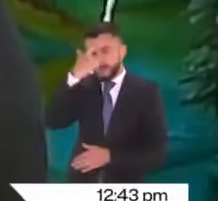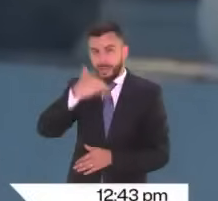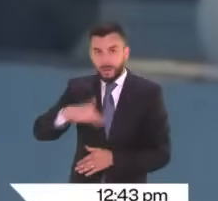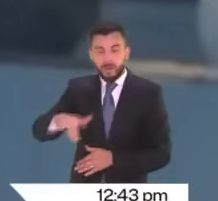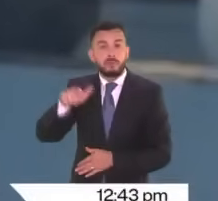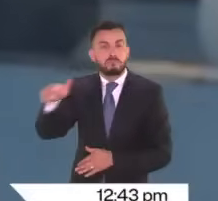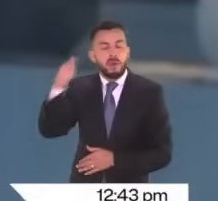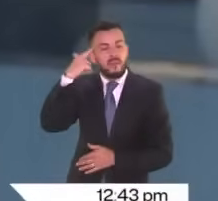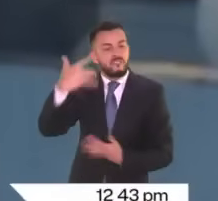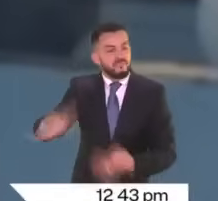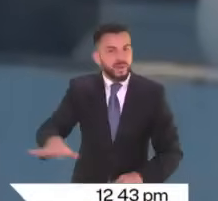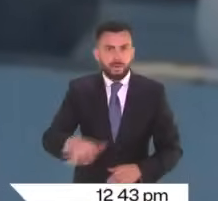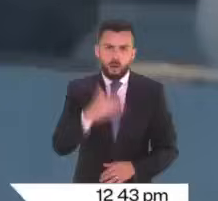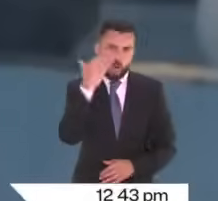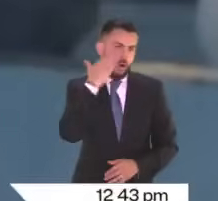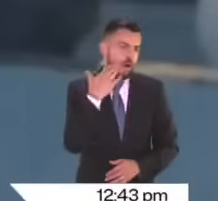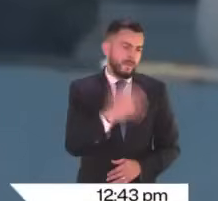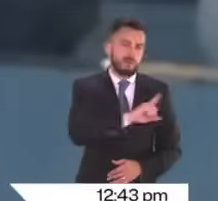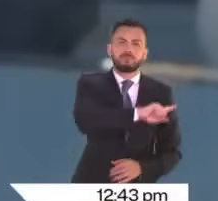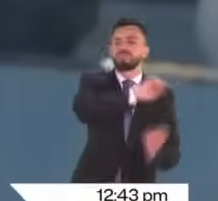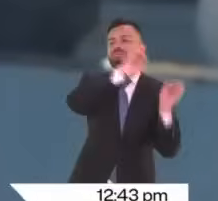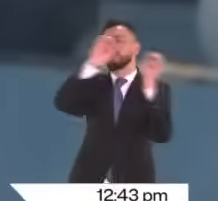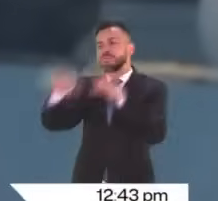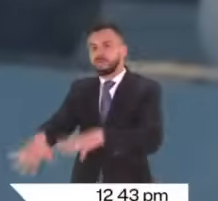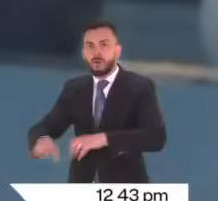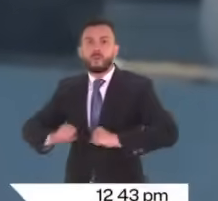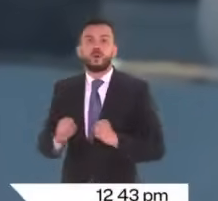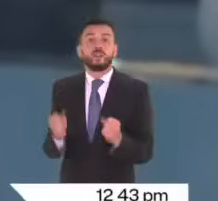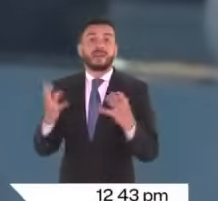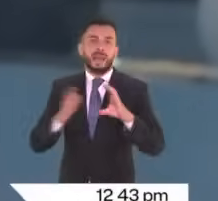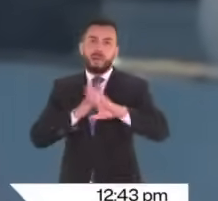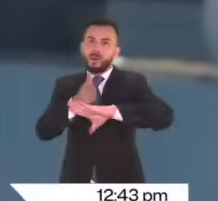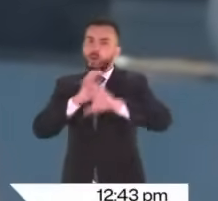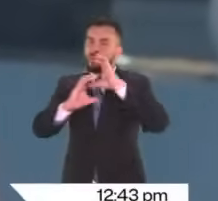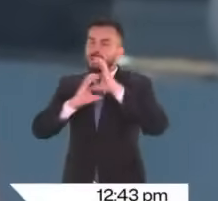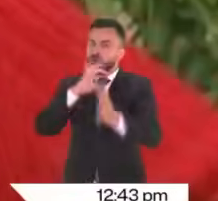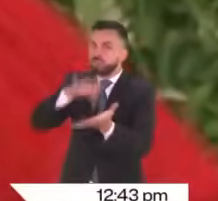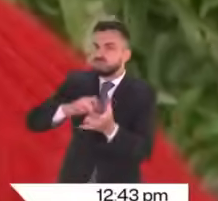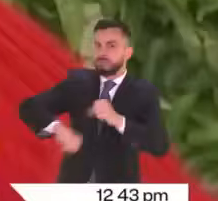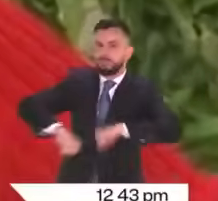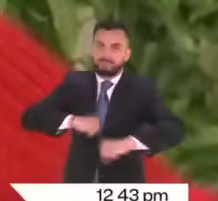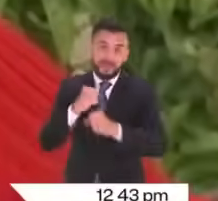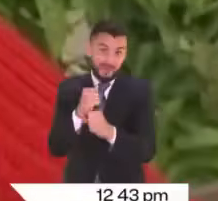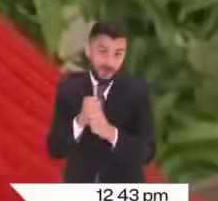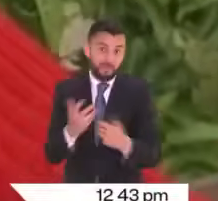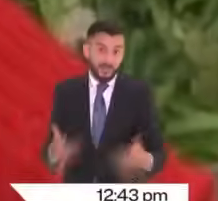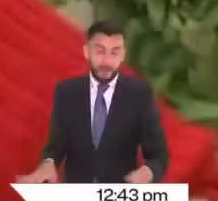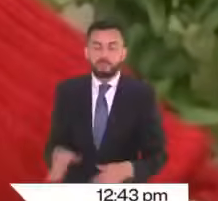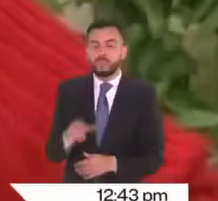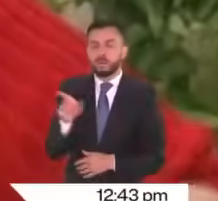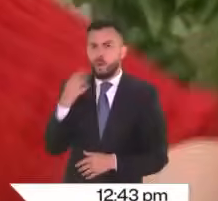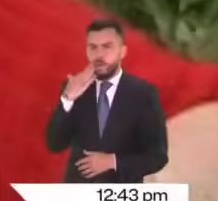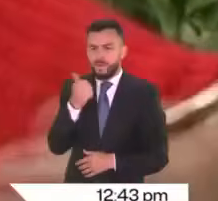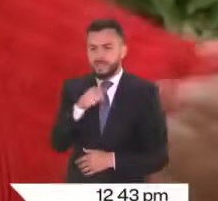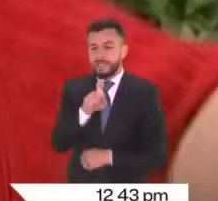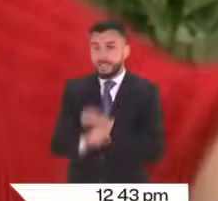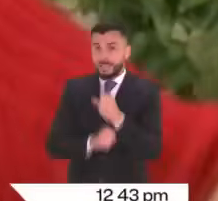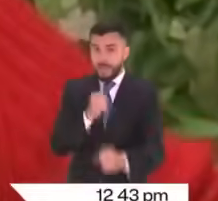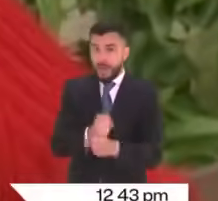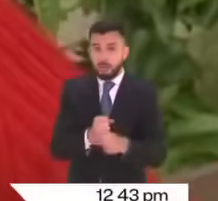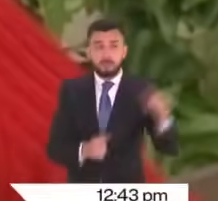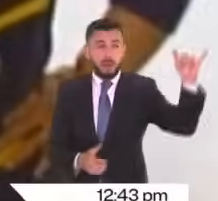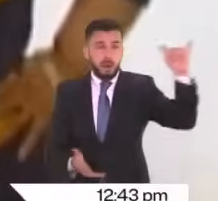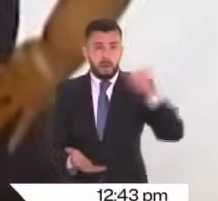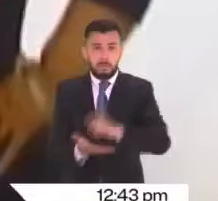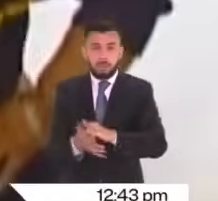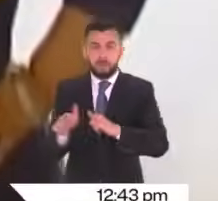pronto para cumplir sus sueños, esos de llegar a los medios de comunicación. Por eso, con 16 años, emprendió su viaje a la capital